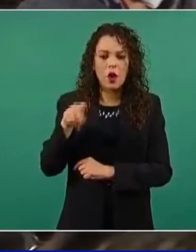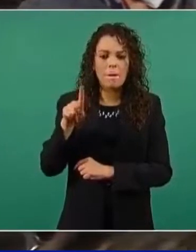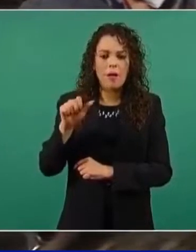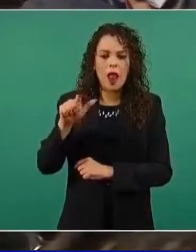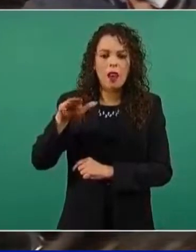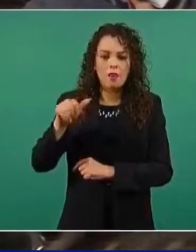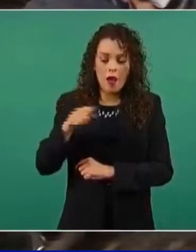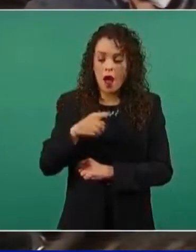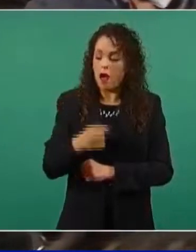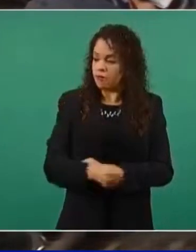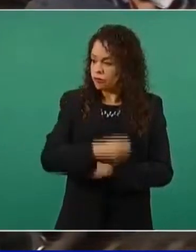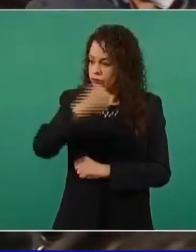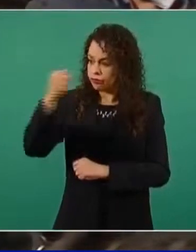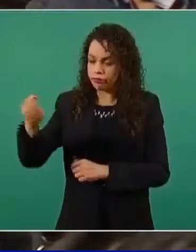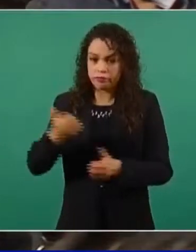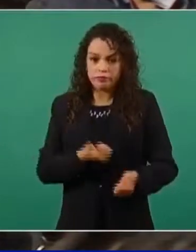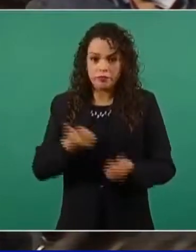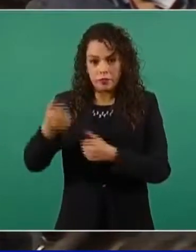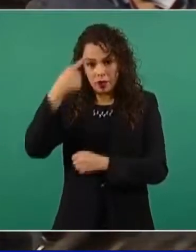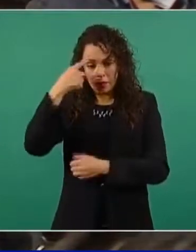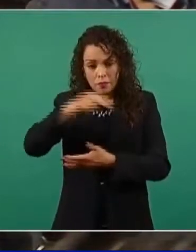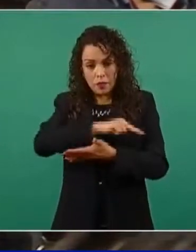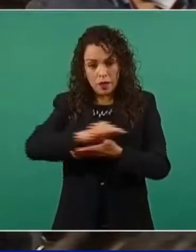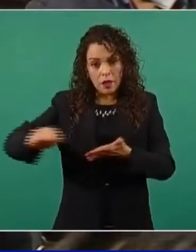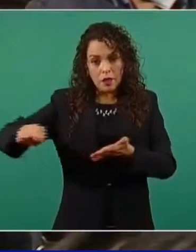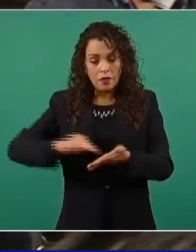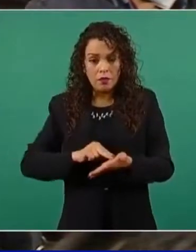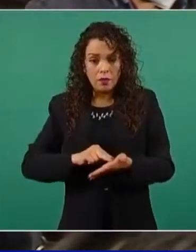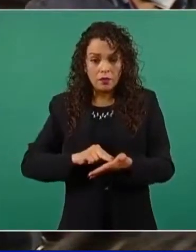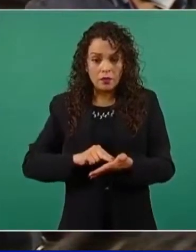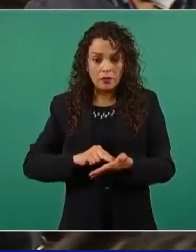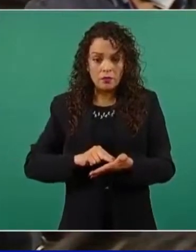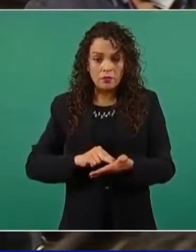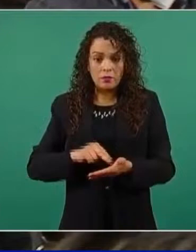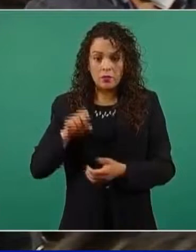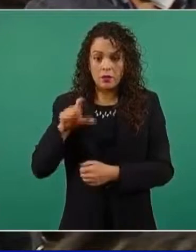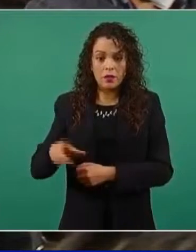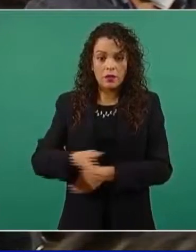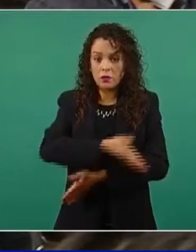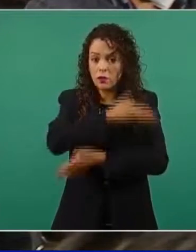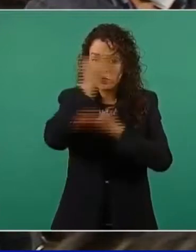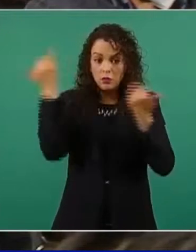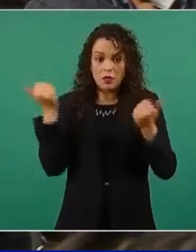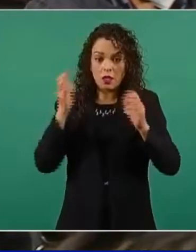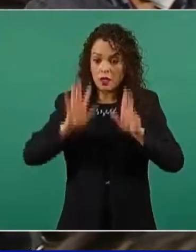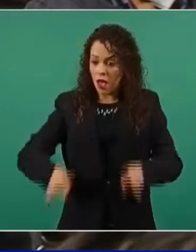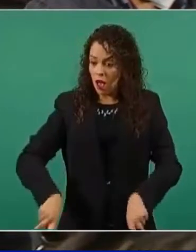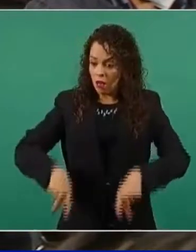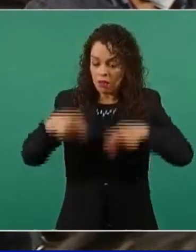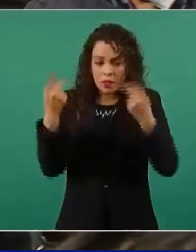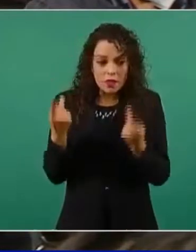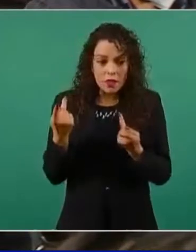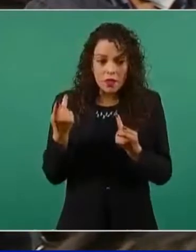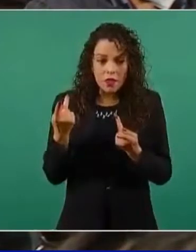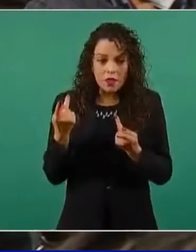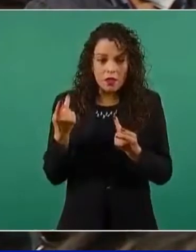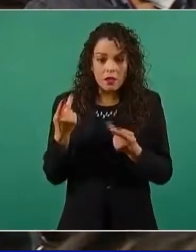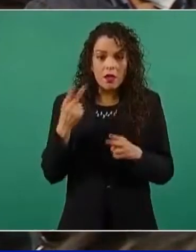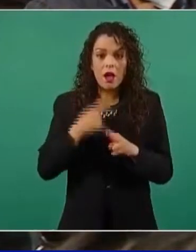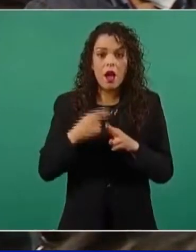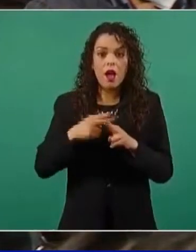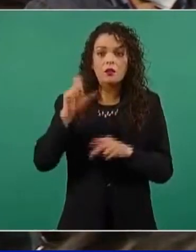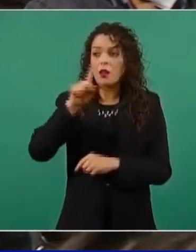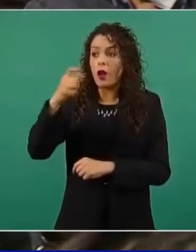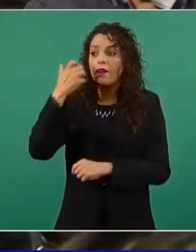Lo llevaron a firmar esa compraventa. Él no se enteró que había vendido su rancho hasta entonces, cuando quiso